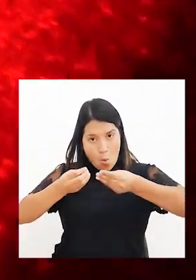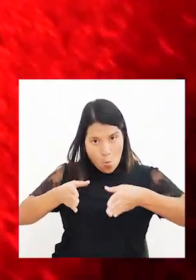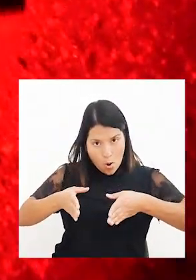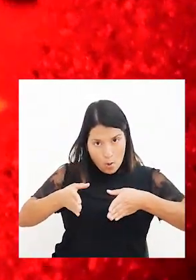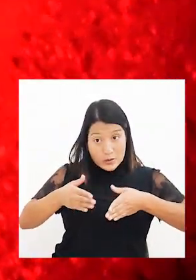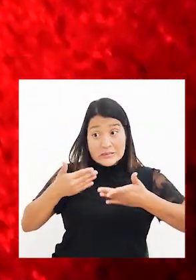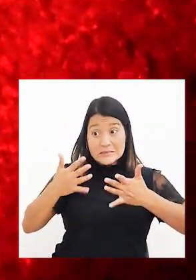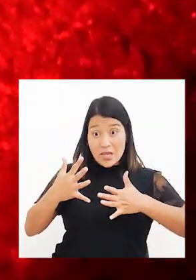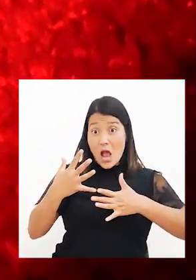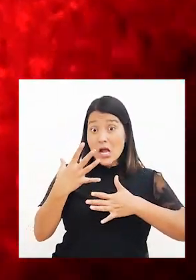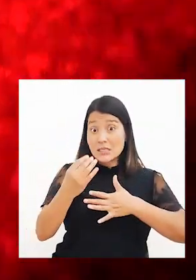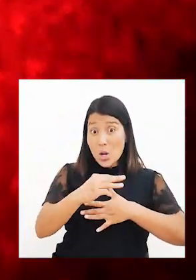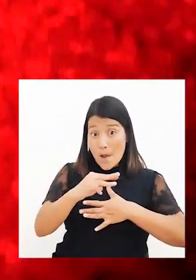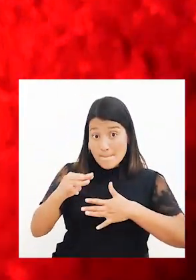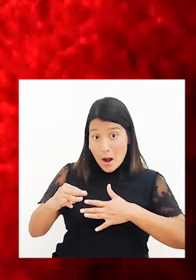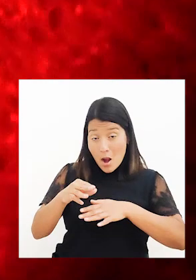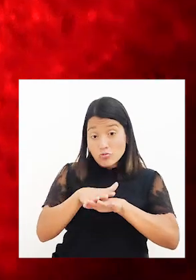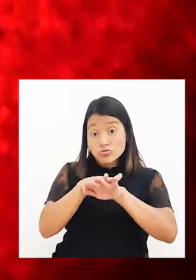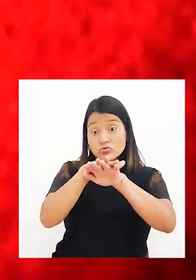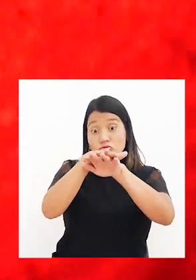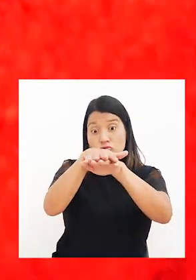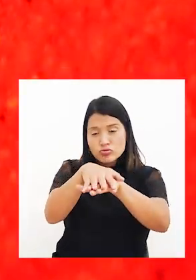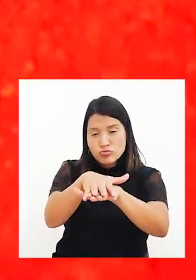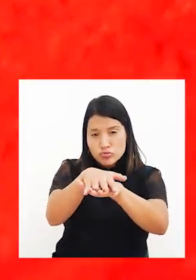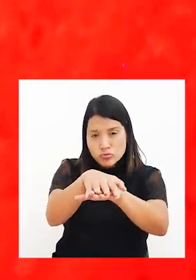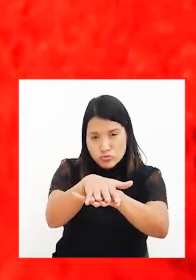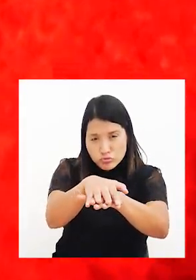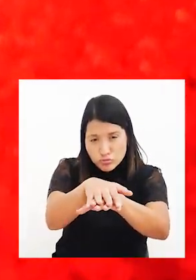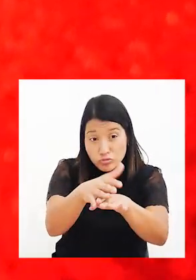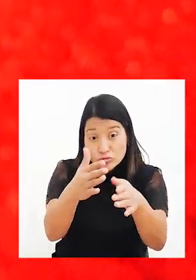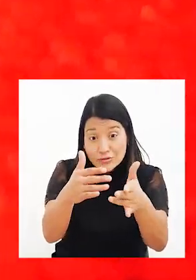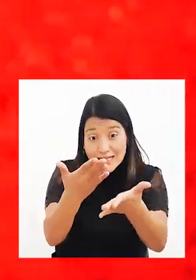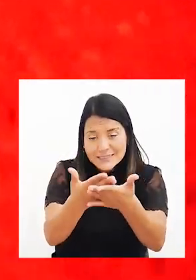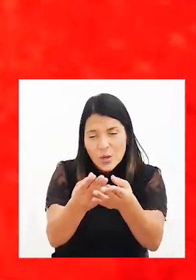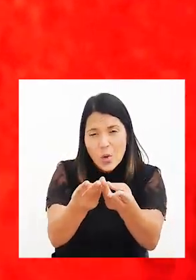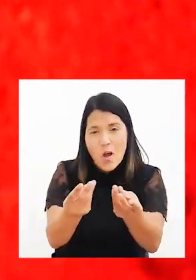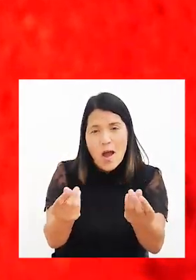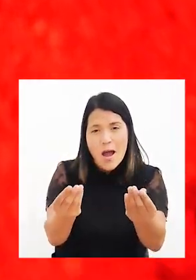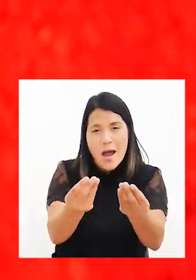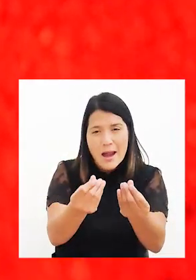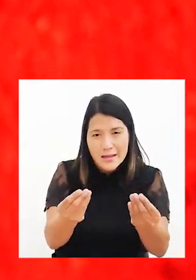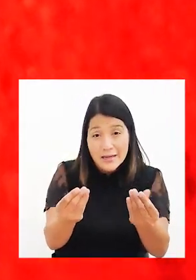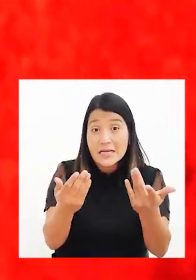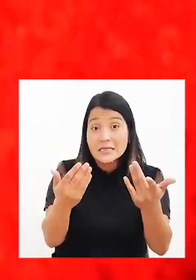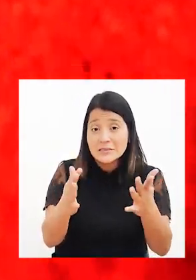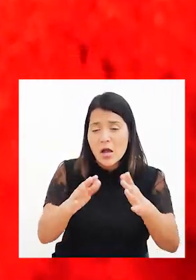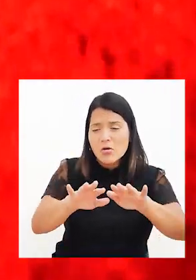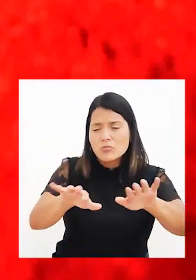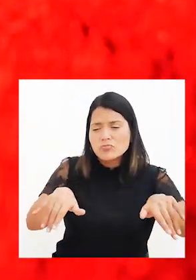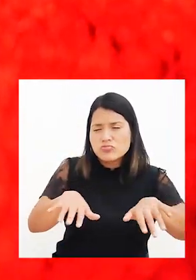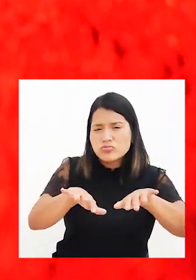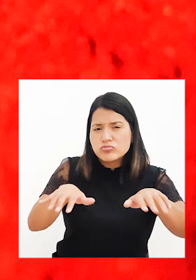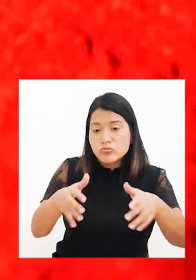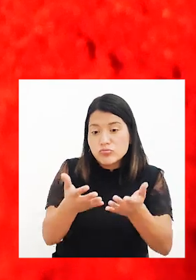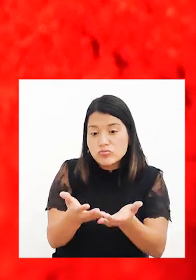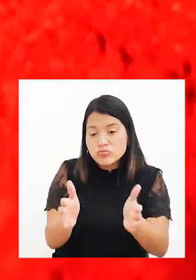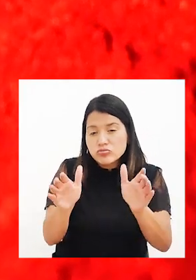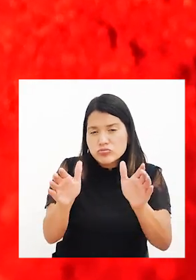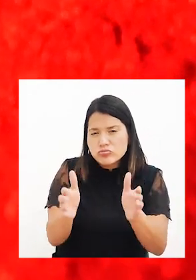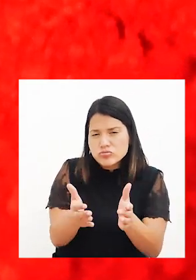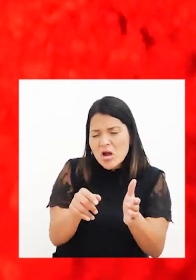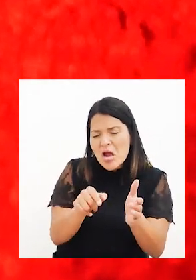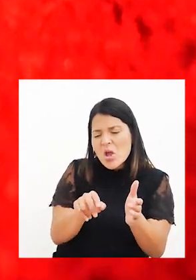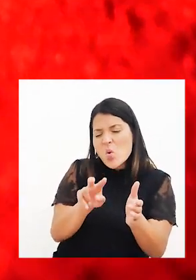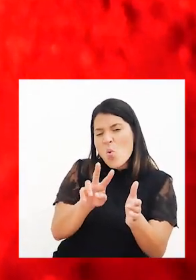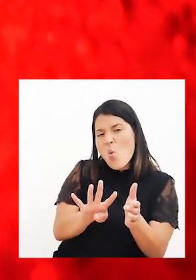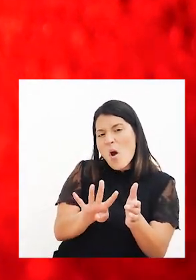mar, luego de caminar hacia la arena, luego de haber hecho su nido entre 42